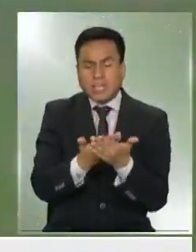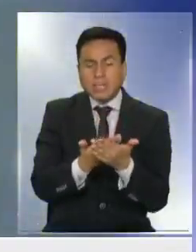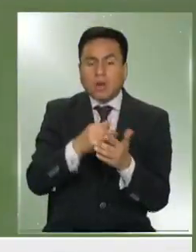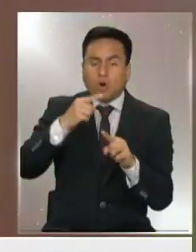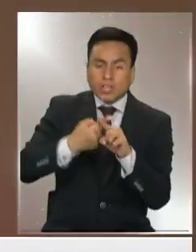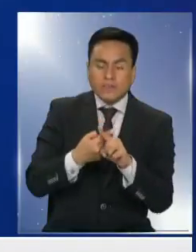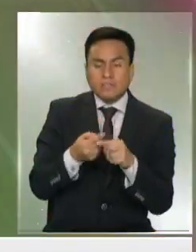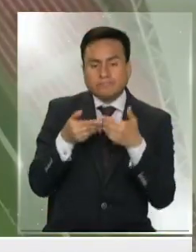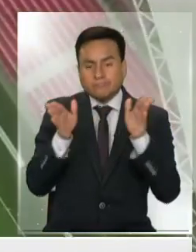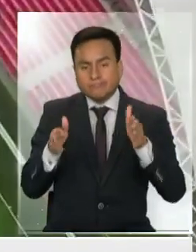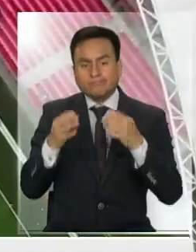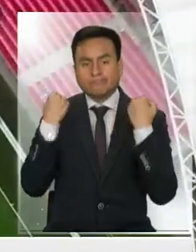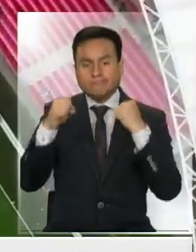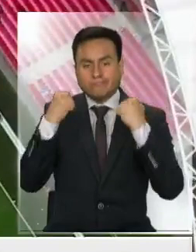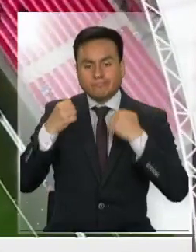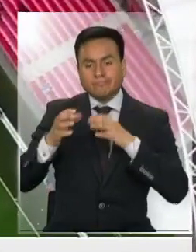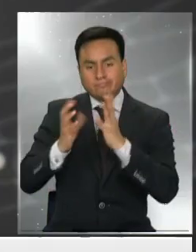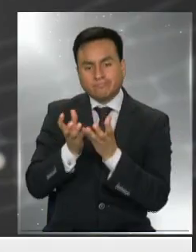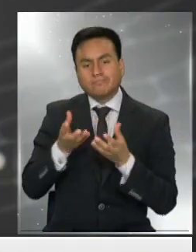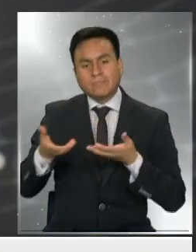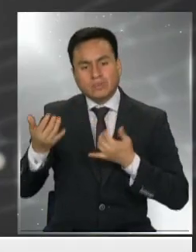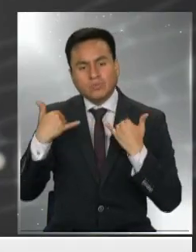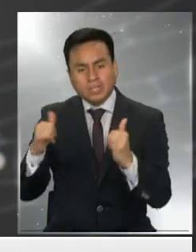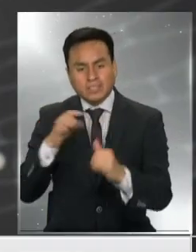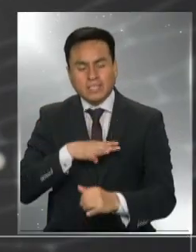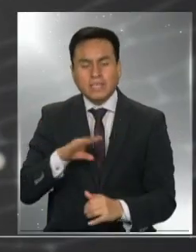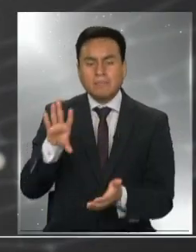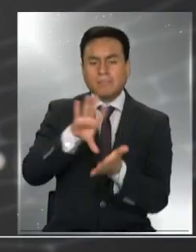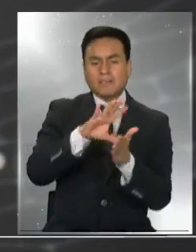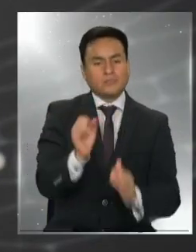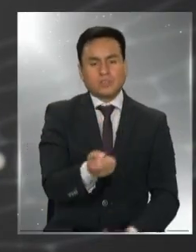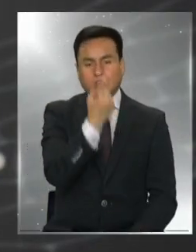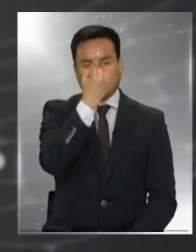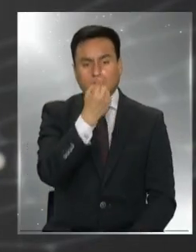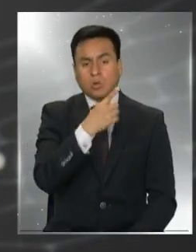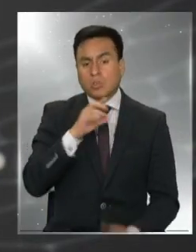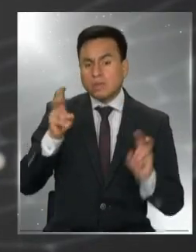vuelva a rodar el balón en Chile. El país está por sobre todo. Como